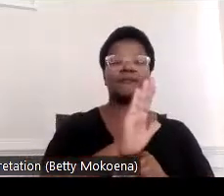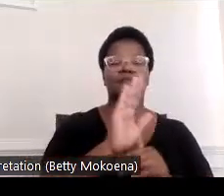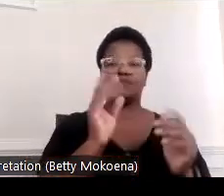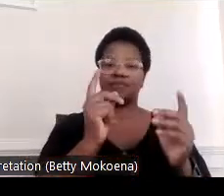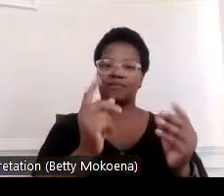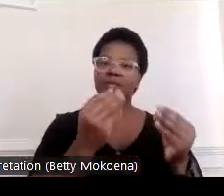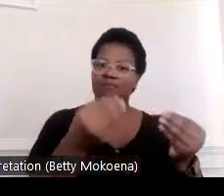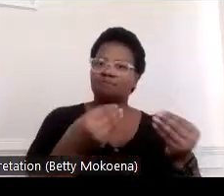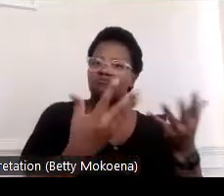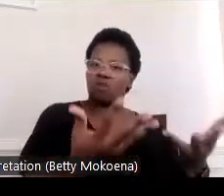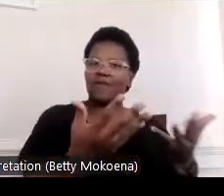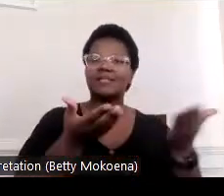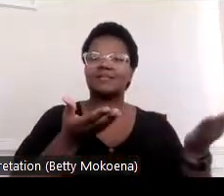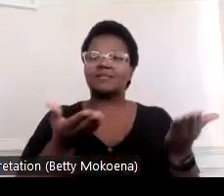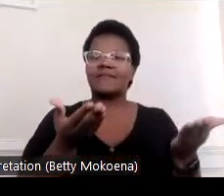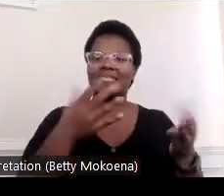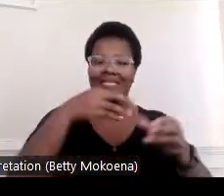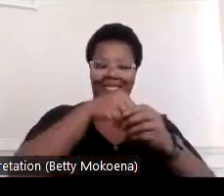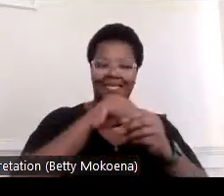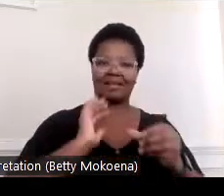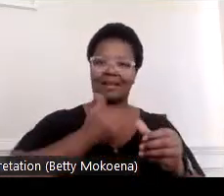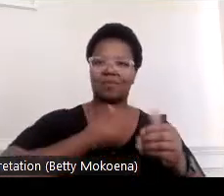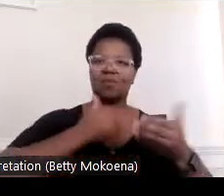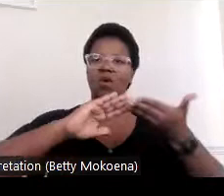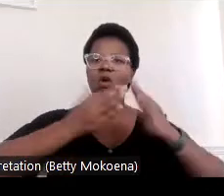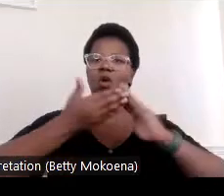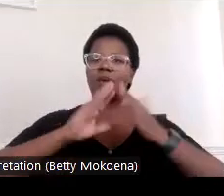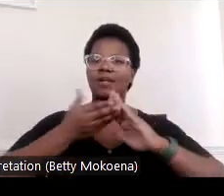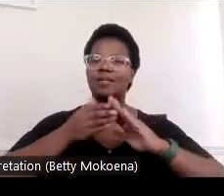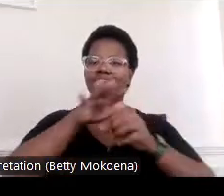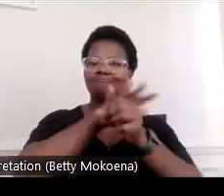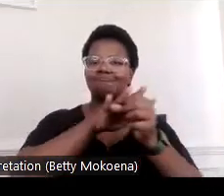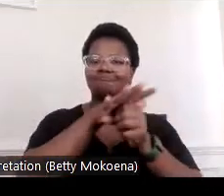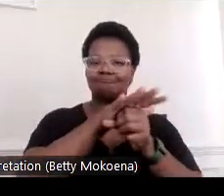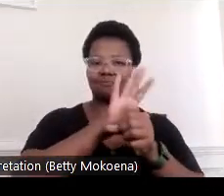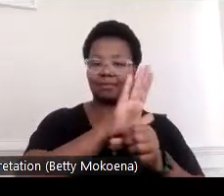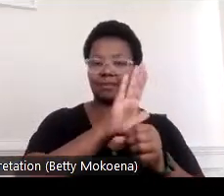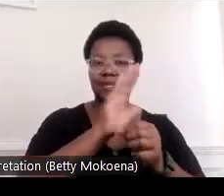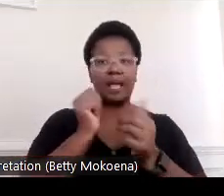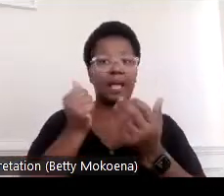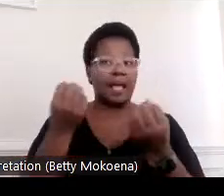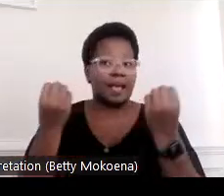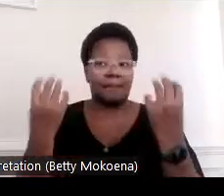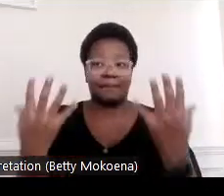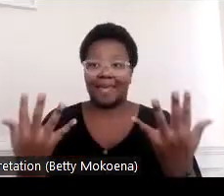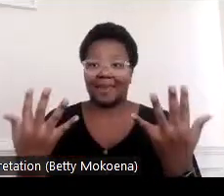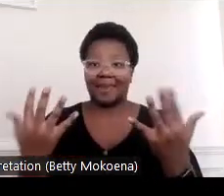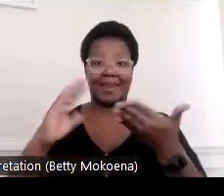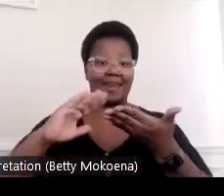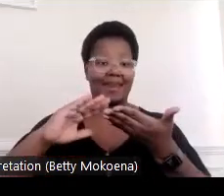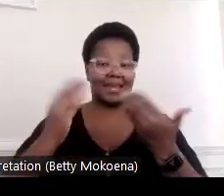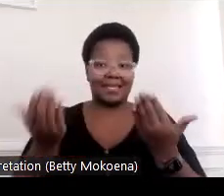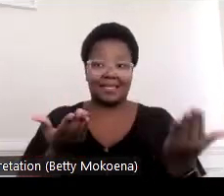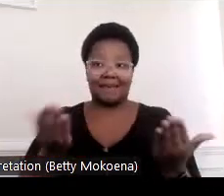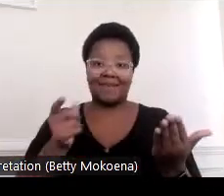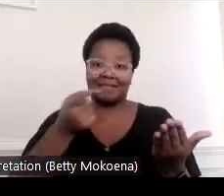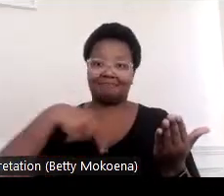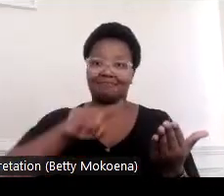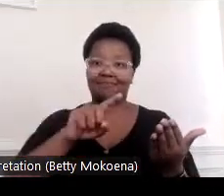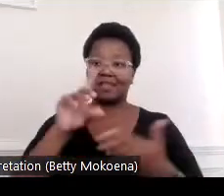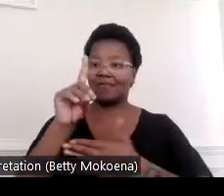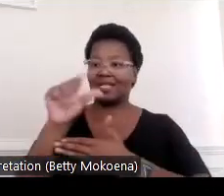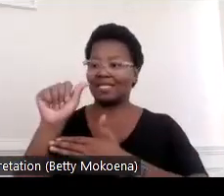cómo las personas con discapacidades pueden recibir servicios en nuestra comunidad y muchos servicios que